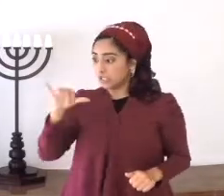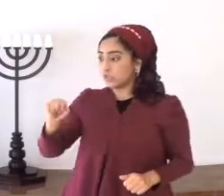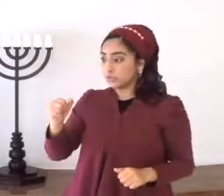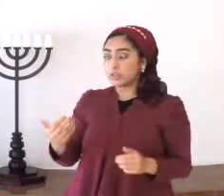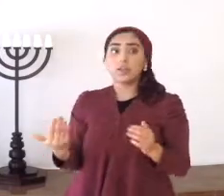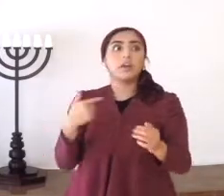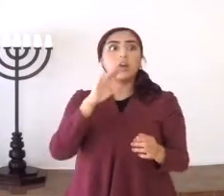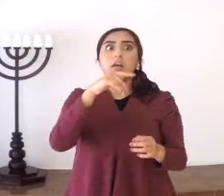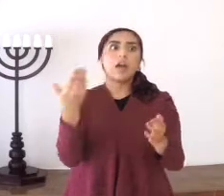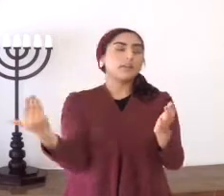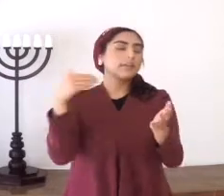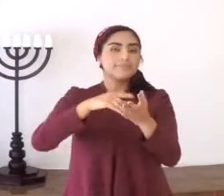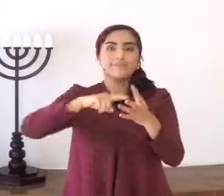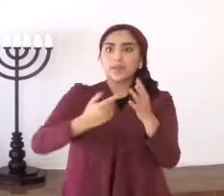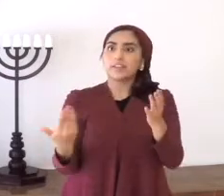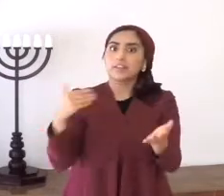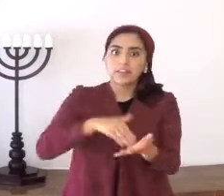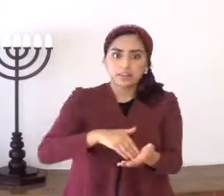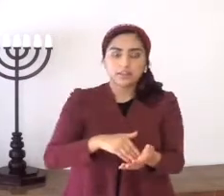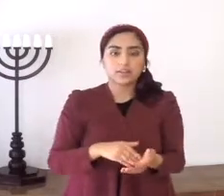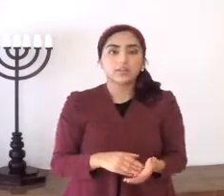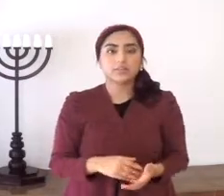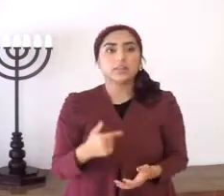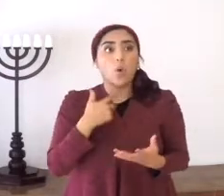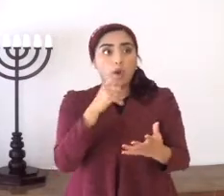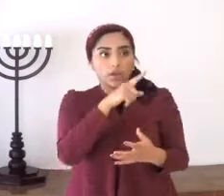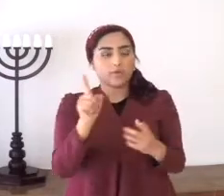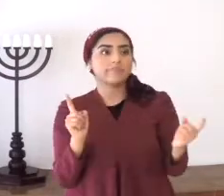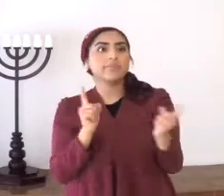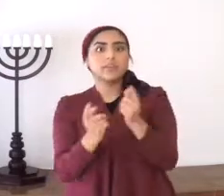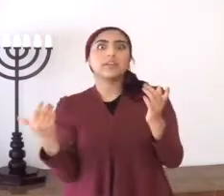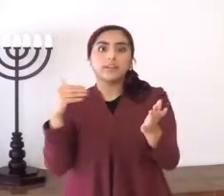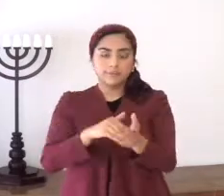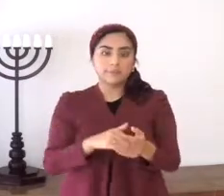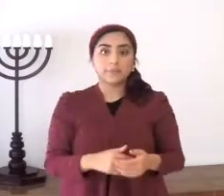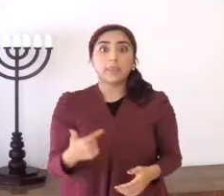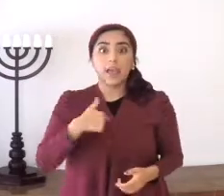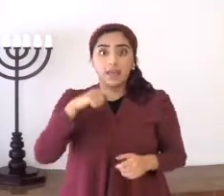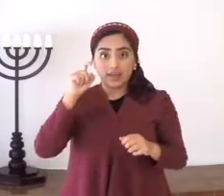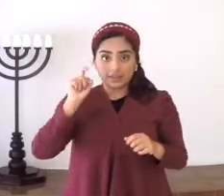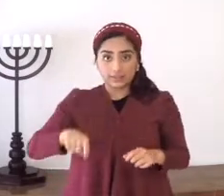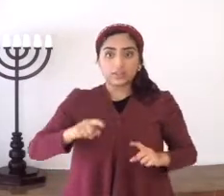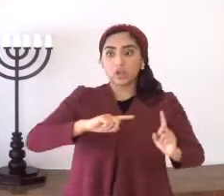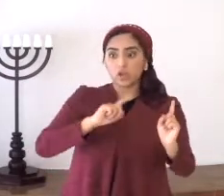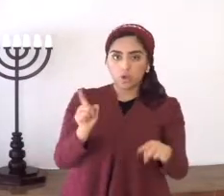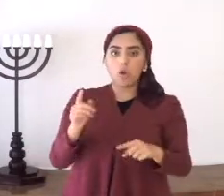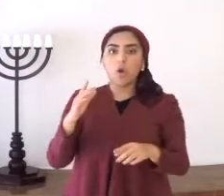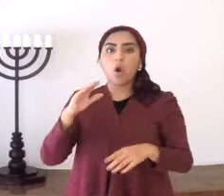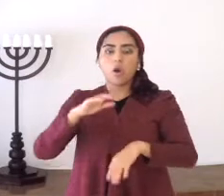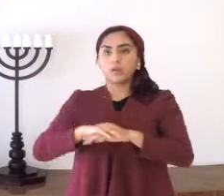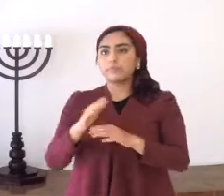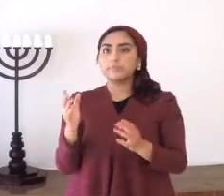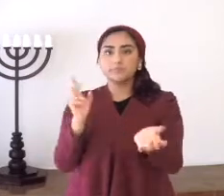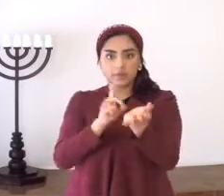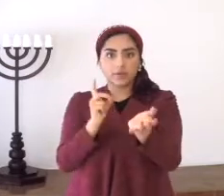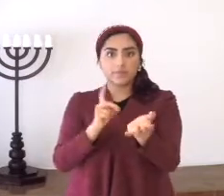estaba vomitando sangre. Sí, otra vez empezó con lo mismo. Y yo quiero que usted lo atienda. Entonces yo tengo que ir al